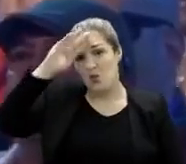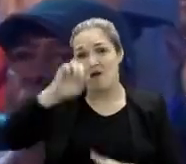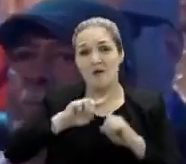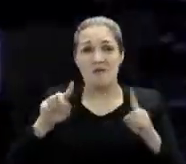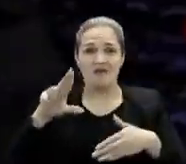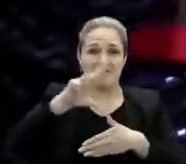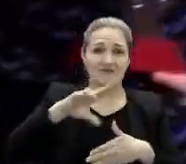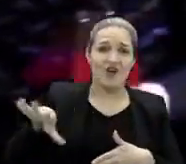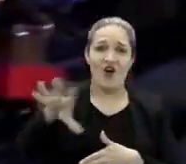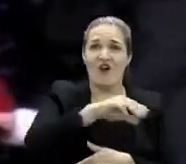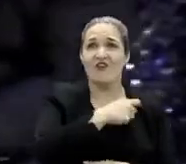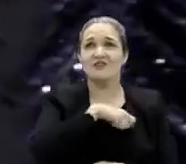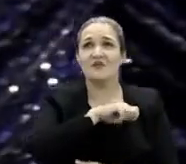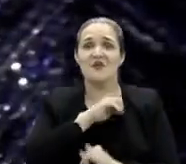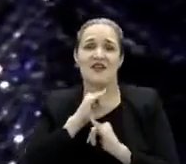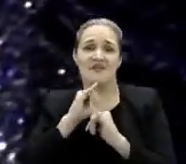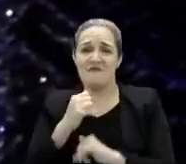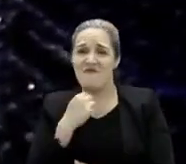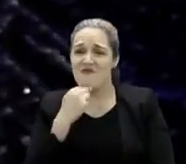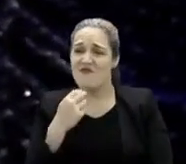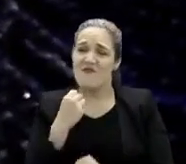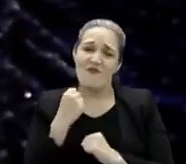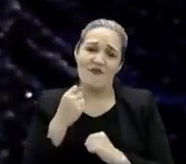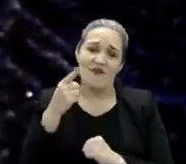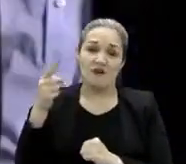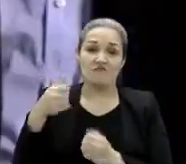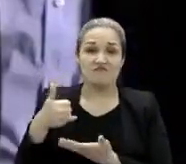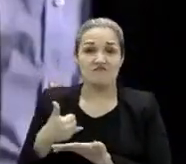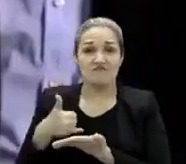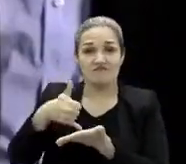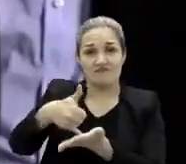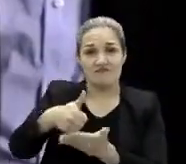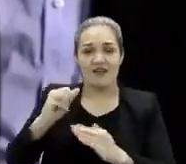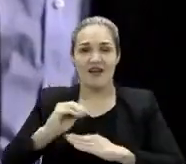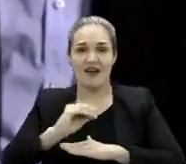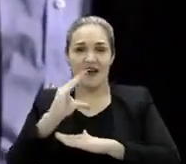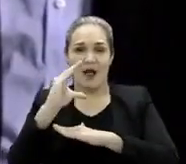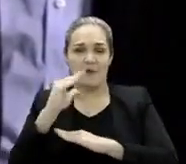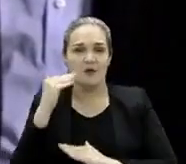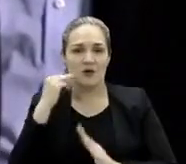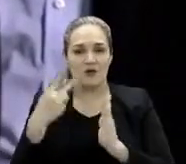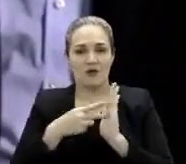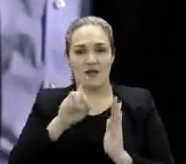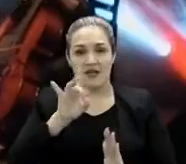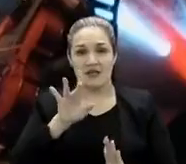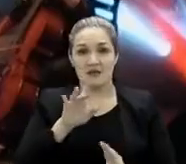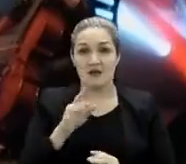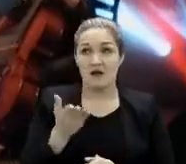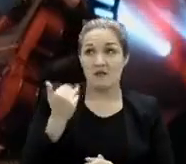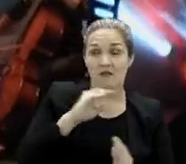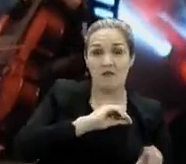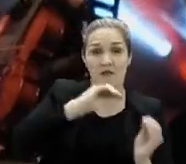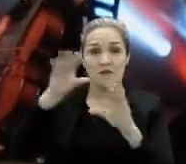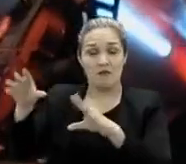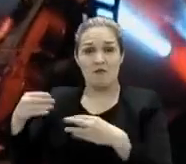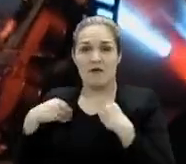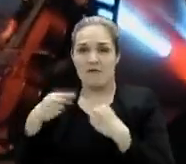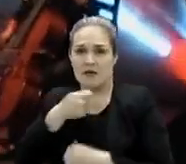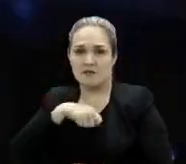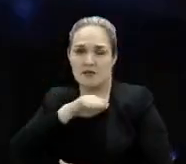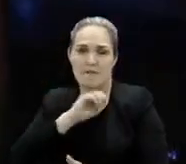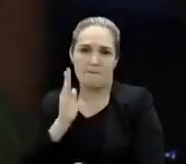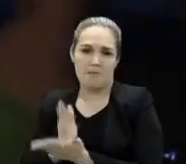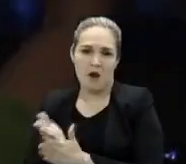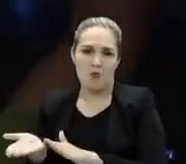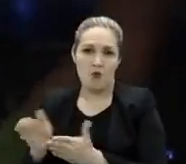hablaron español. Reconocido con el premio Grammy Latino en 2015, vivió en España sus últimos días. Hace un año hizo su